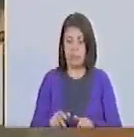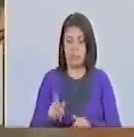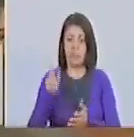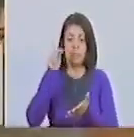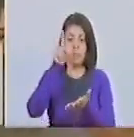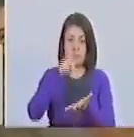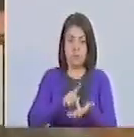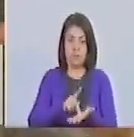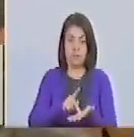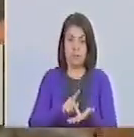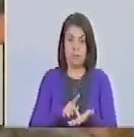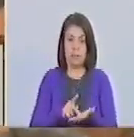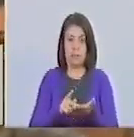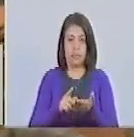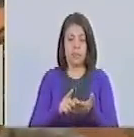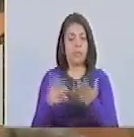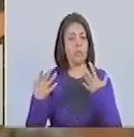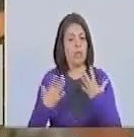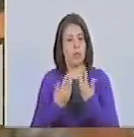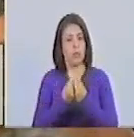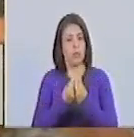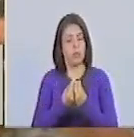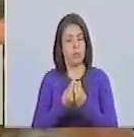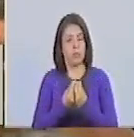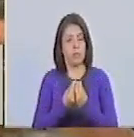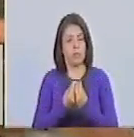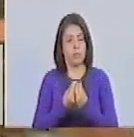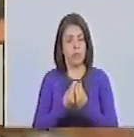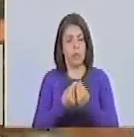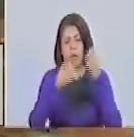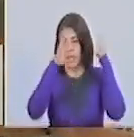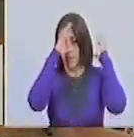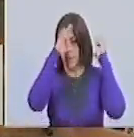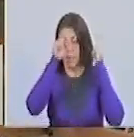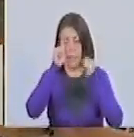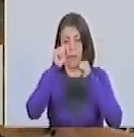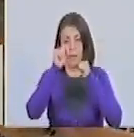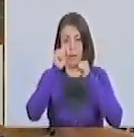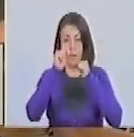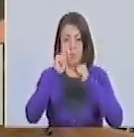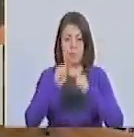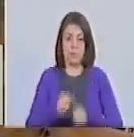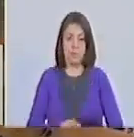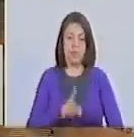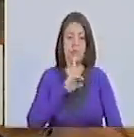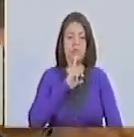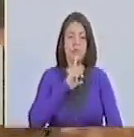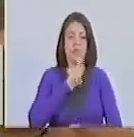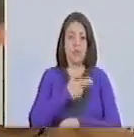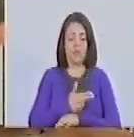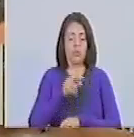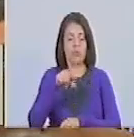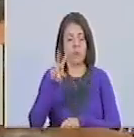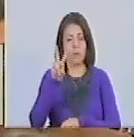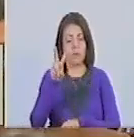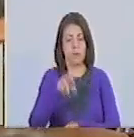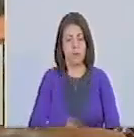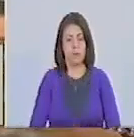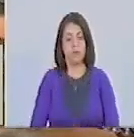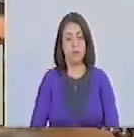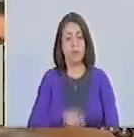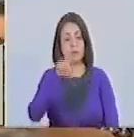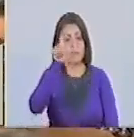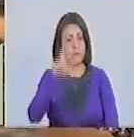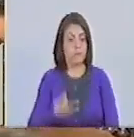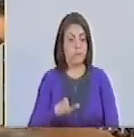presencia, el acompañamiento de la embajadora de Honduras en Venezuela, la